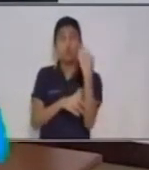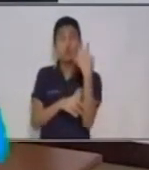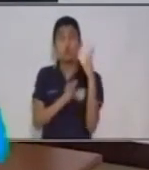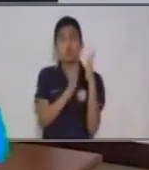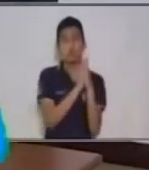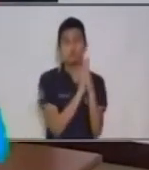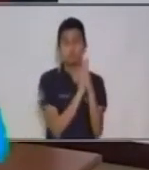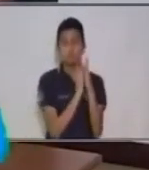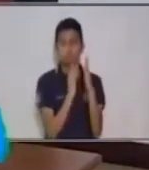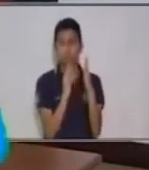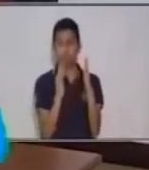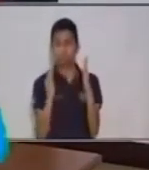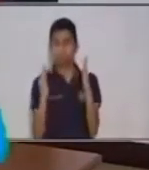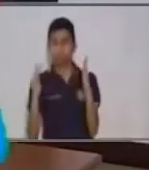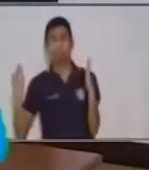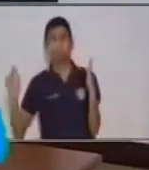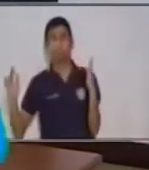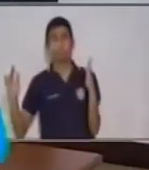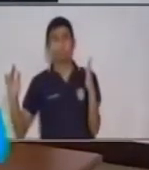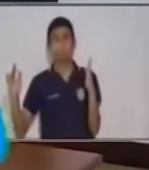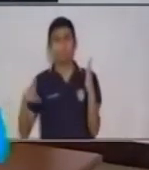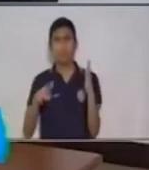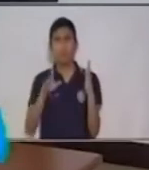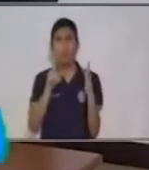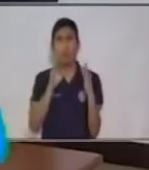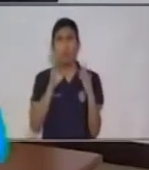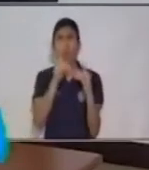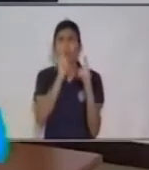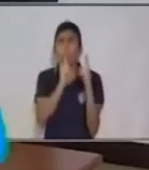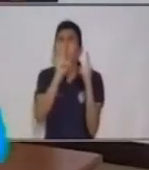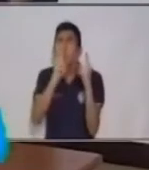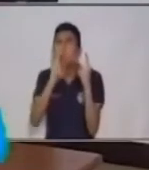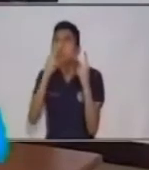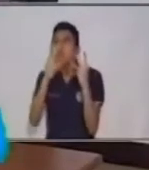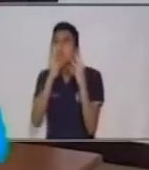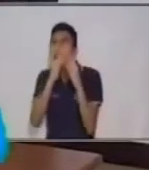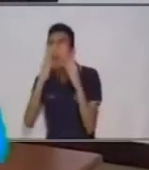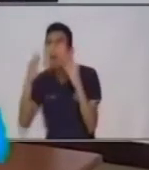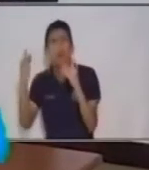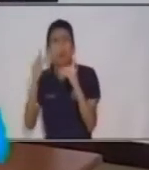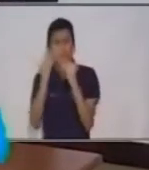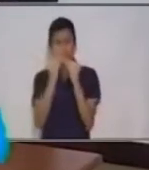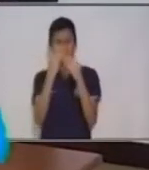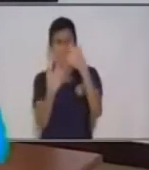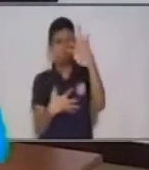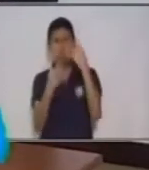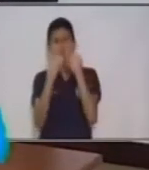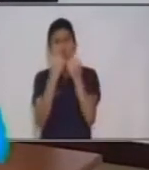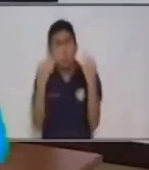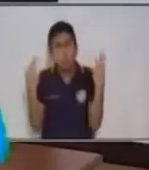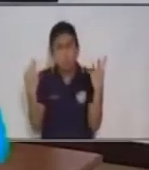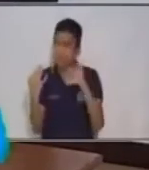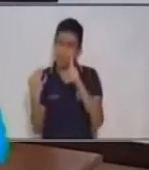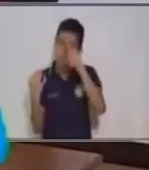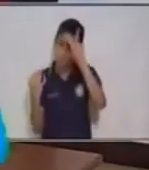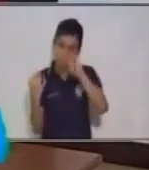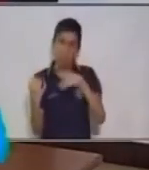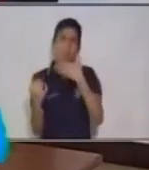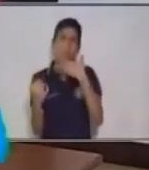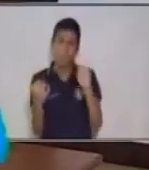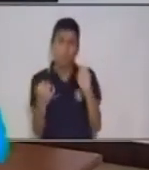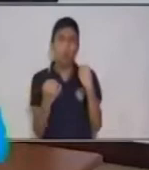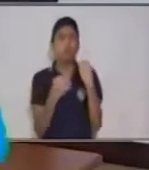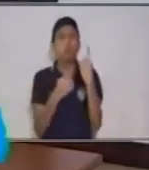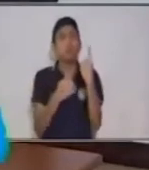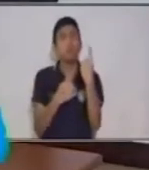tenían un fin, sino que podían continuar de forma sucesiva. Y de esta forma nosotros también queremos interpretar este mensaje,